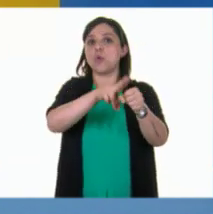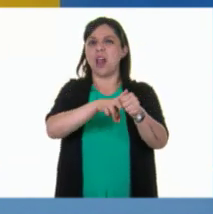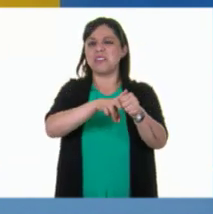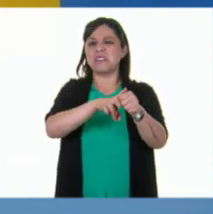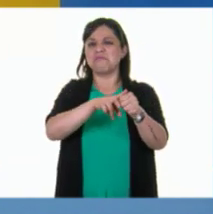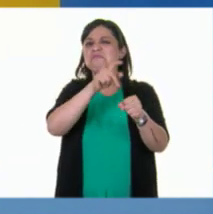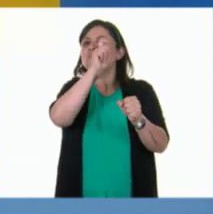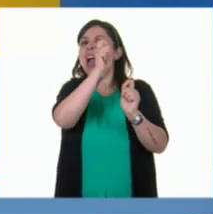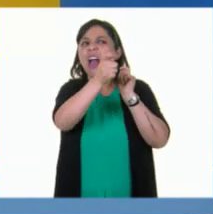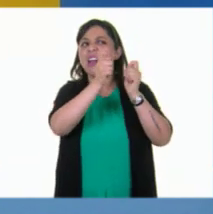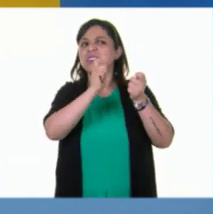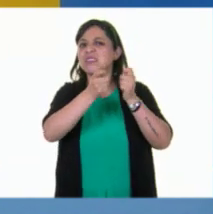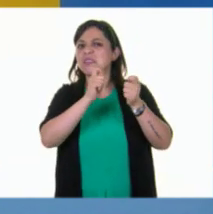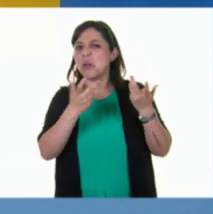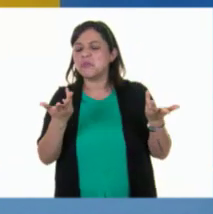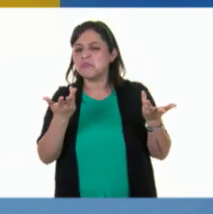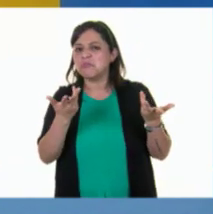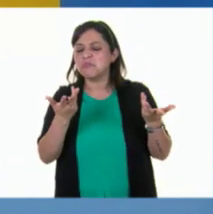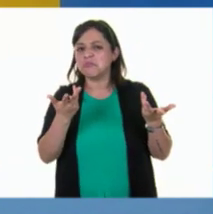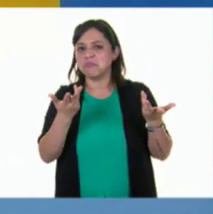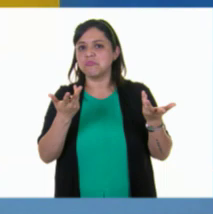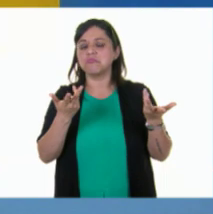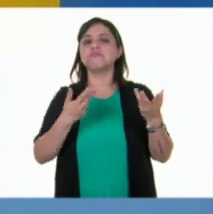todos aquellos procesos